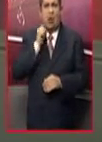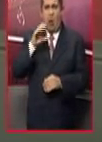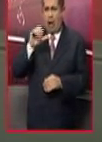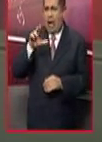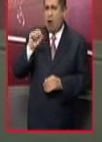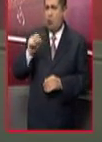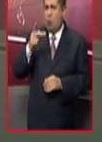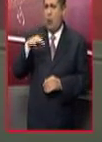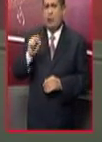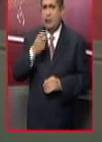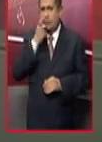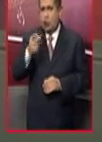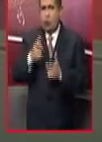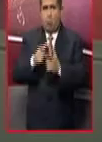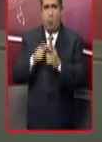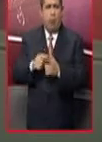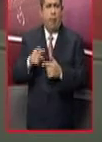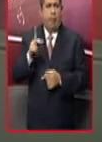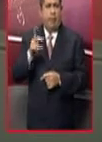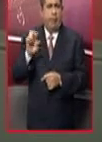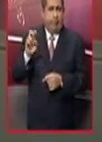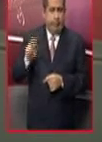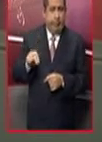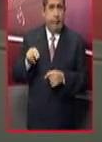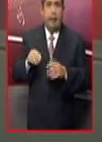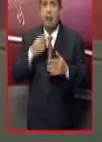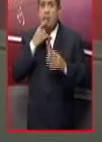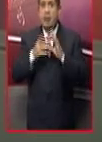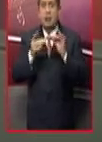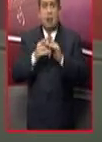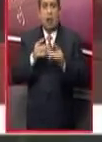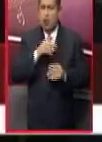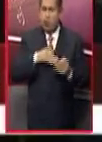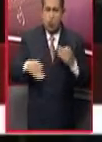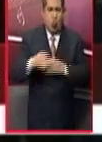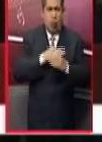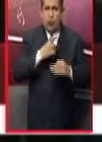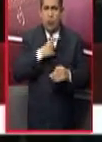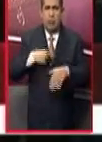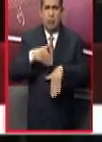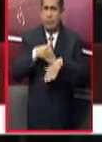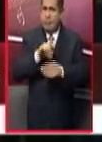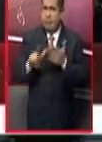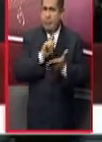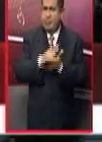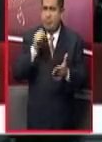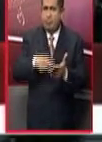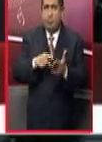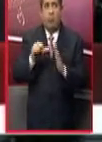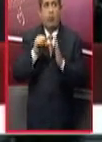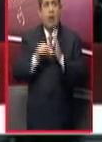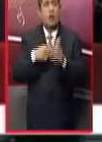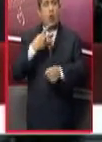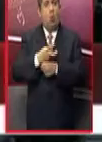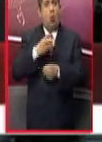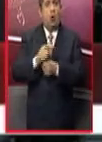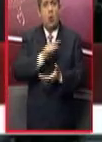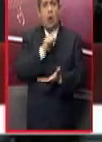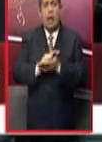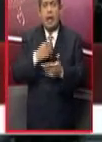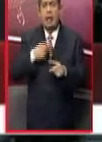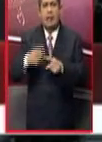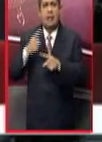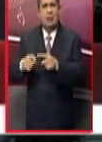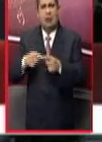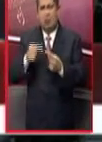del Partido Verde mencionó que ningún medio de comunicación está excluido de cumplir con el derecho de réplica, ya que el artículo 4 del proyecto de dictamen fija a